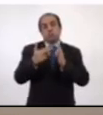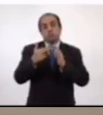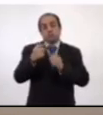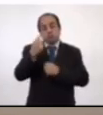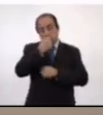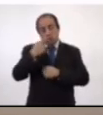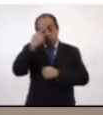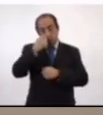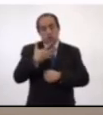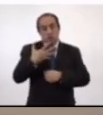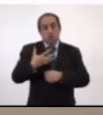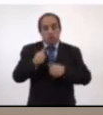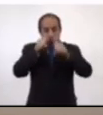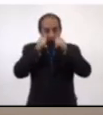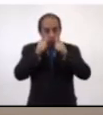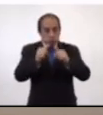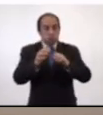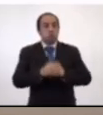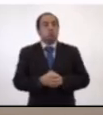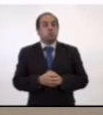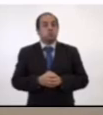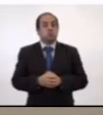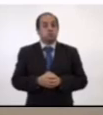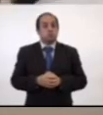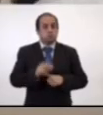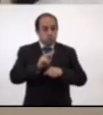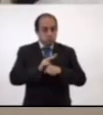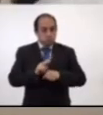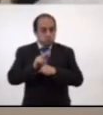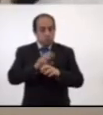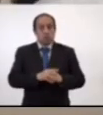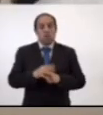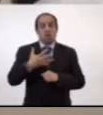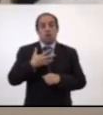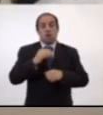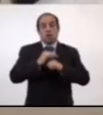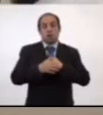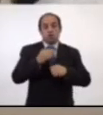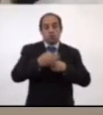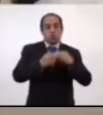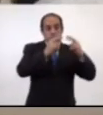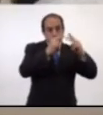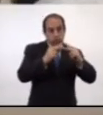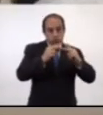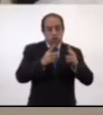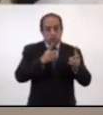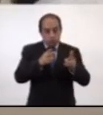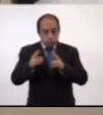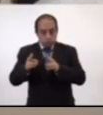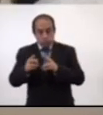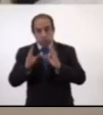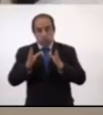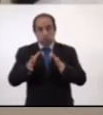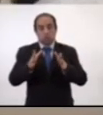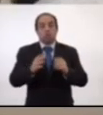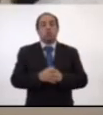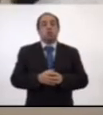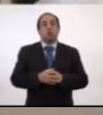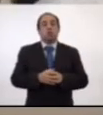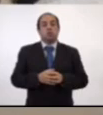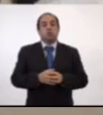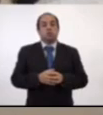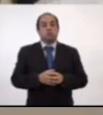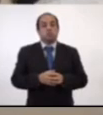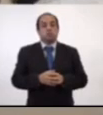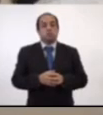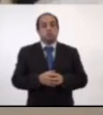dando seguimiento. Prácticamente se ha concluido todo lo que es demolición y seccionamiento. Se fijaron estos